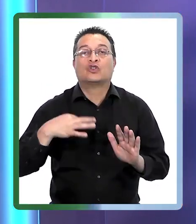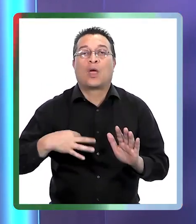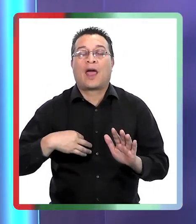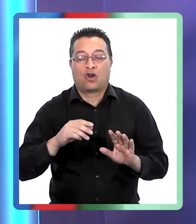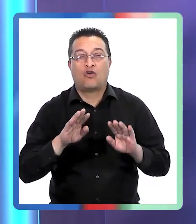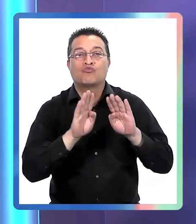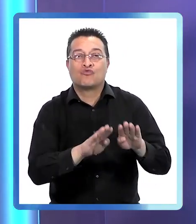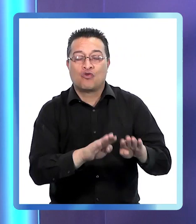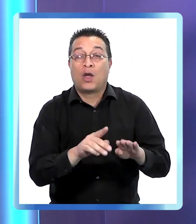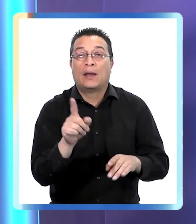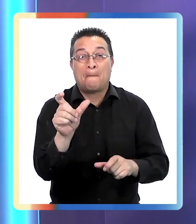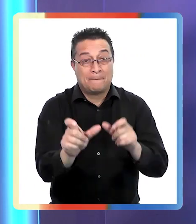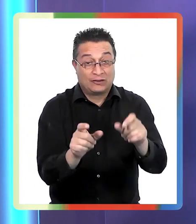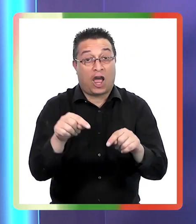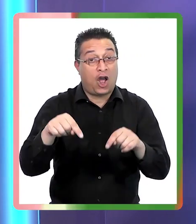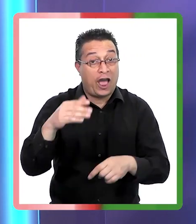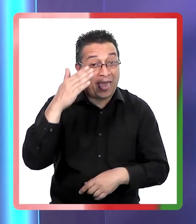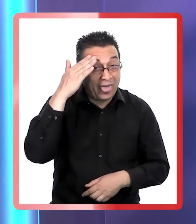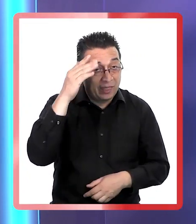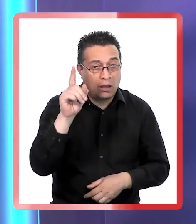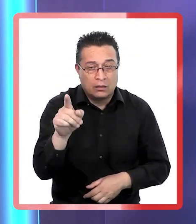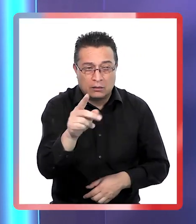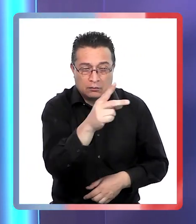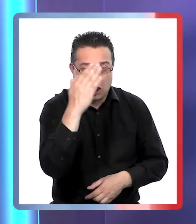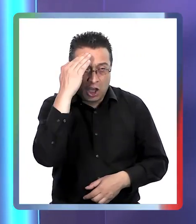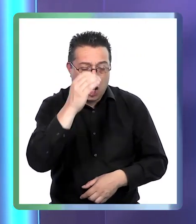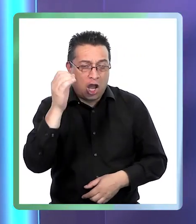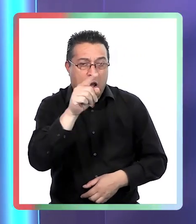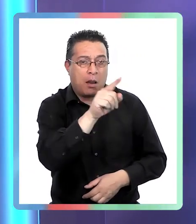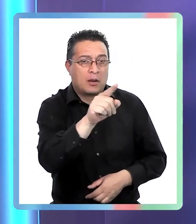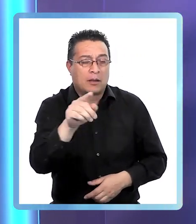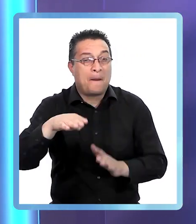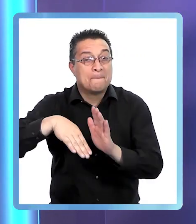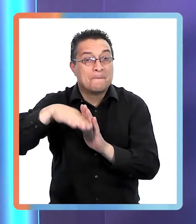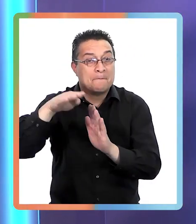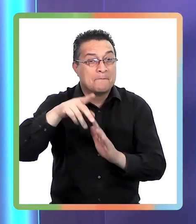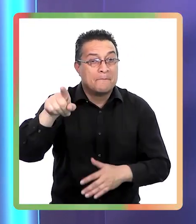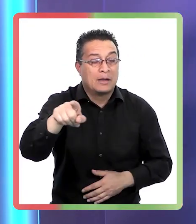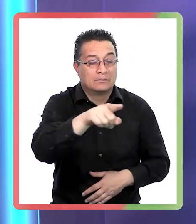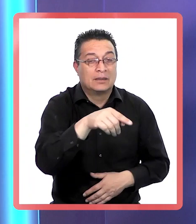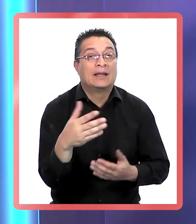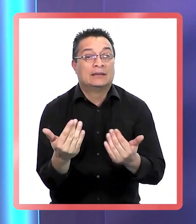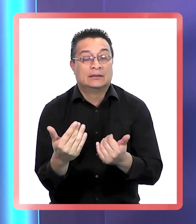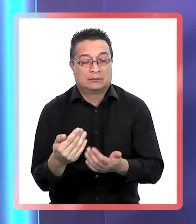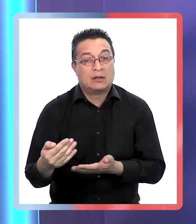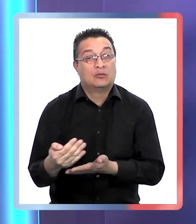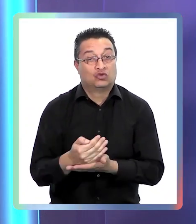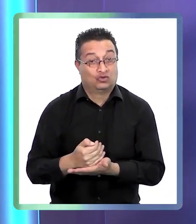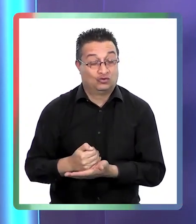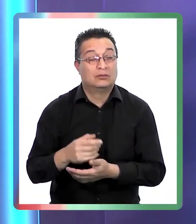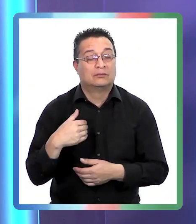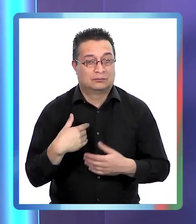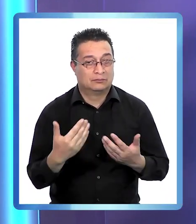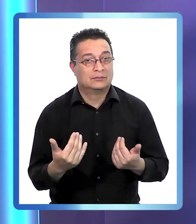ciudadano, la gente hoy día, si revisamos en general la opinión de la mayoría de las personas es necesitamos dinero,